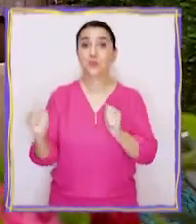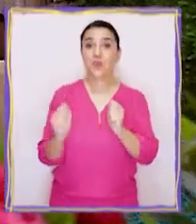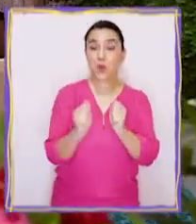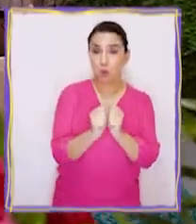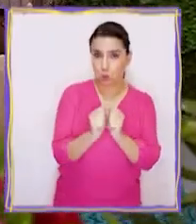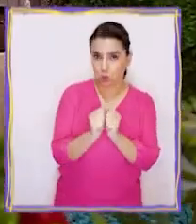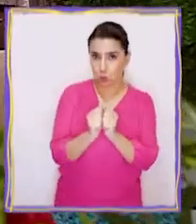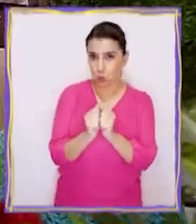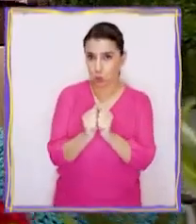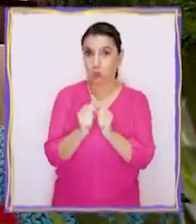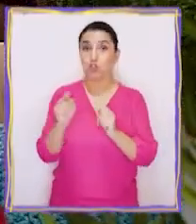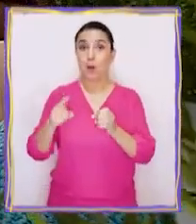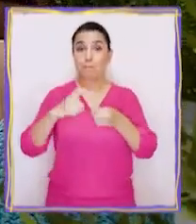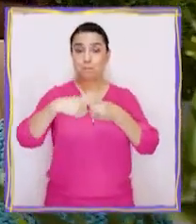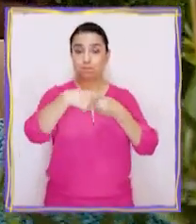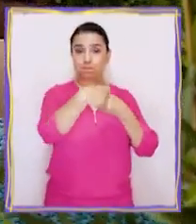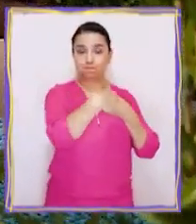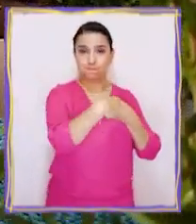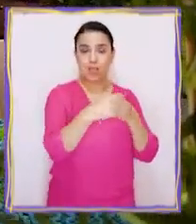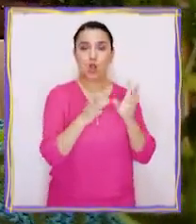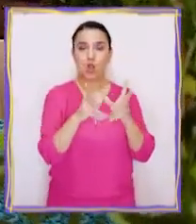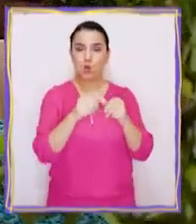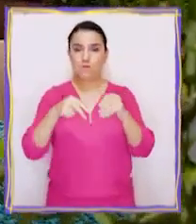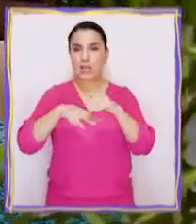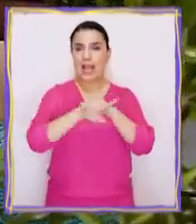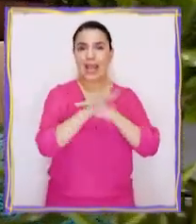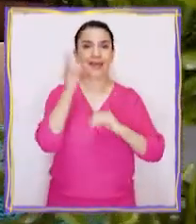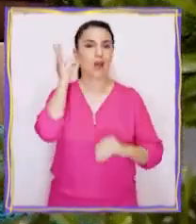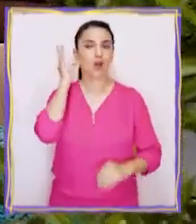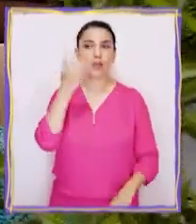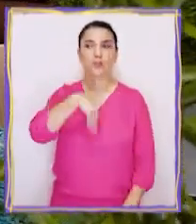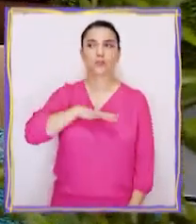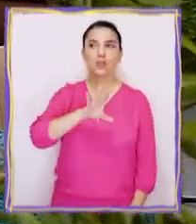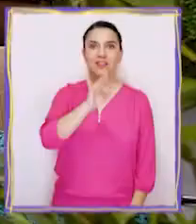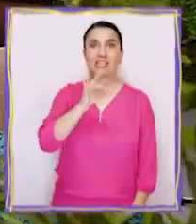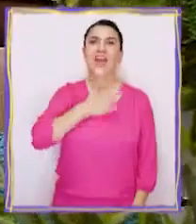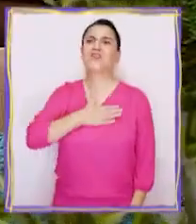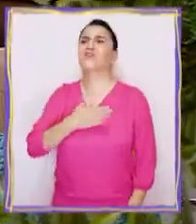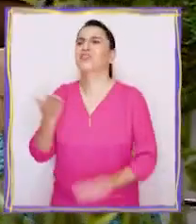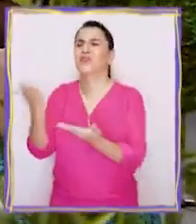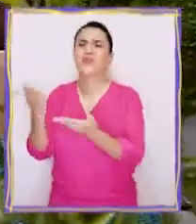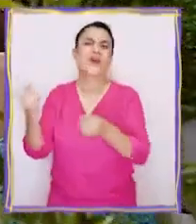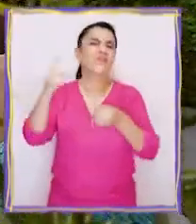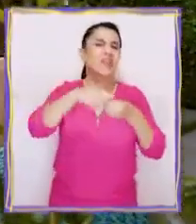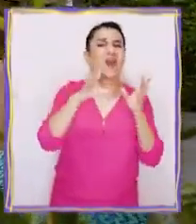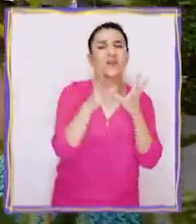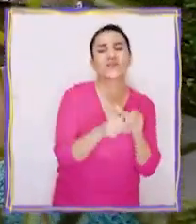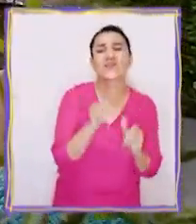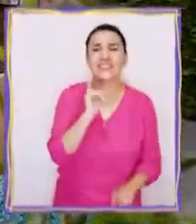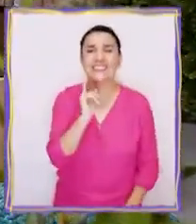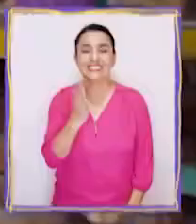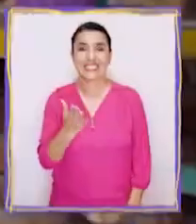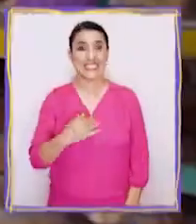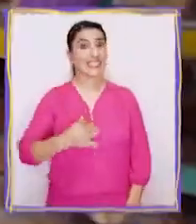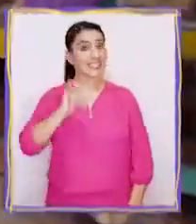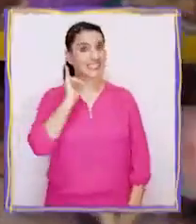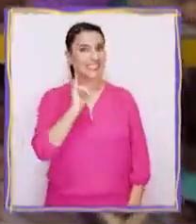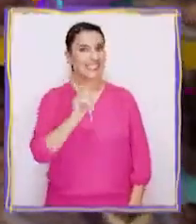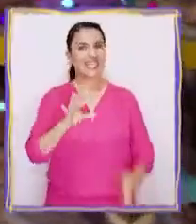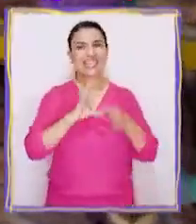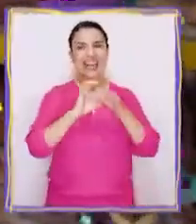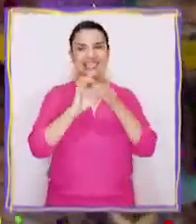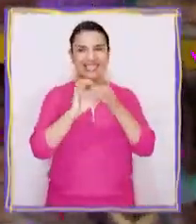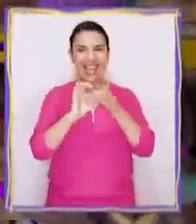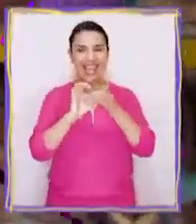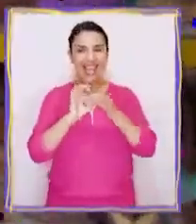Junto a los y las integrantes del Club Caracola, hemos decidido que... ¡Nos encantaría que te unieras a nuestro club! ¡Sí!